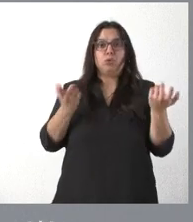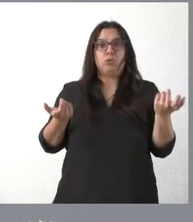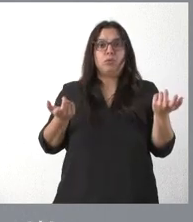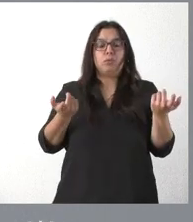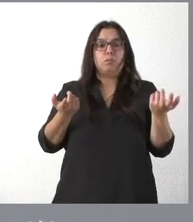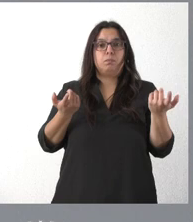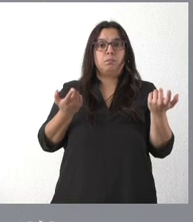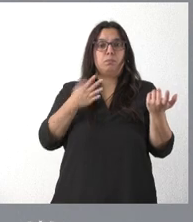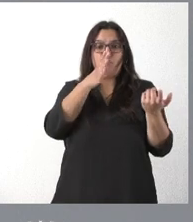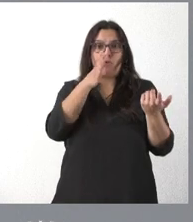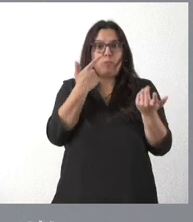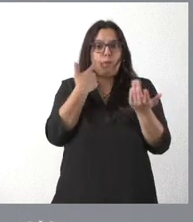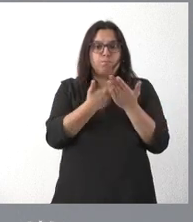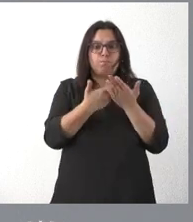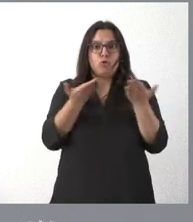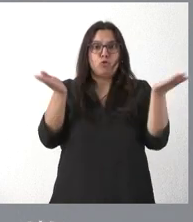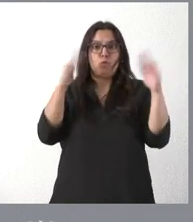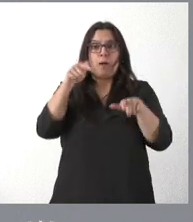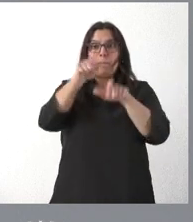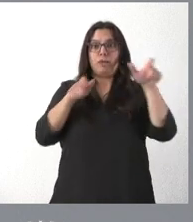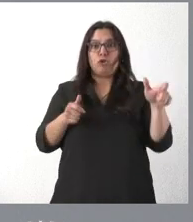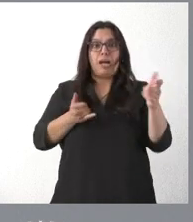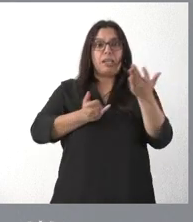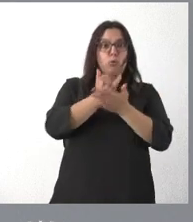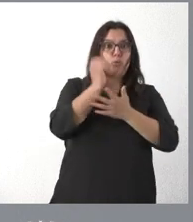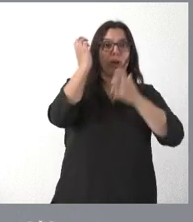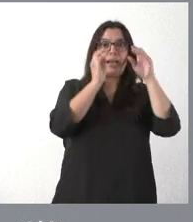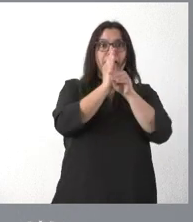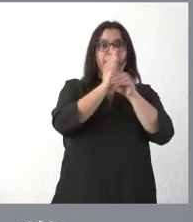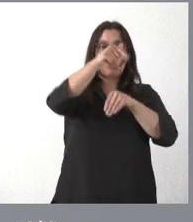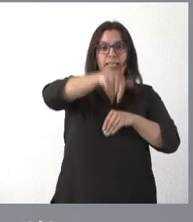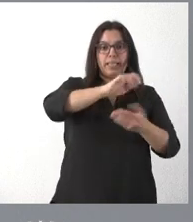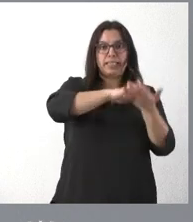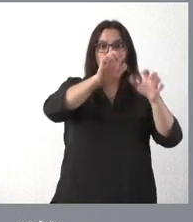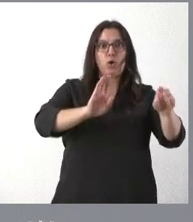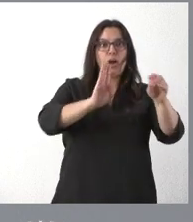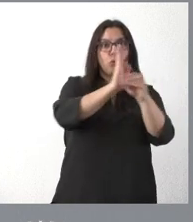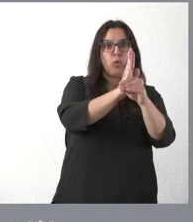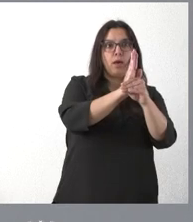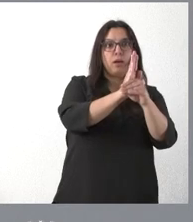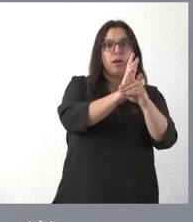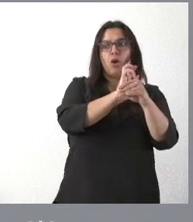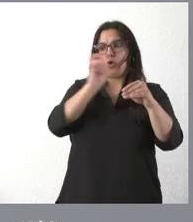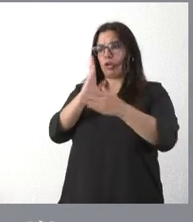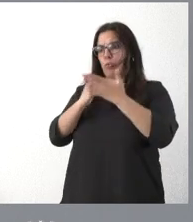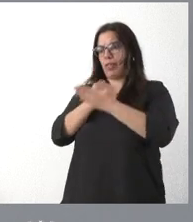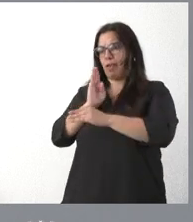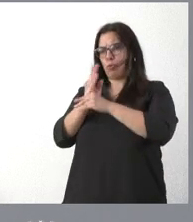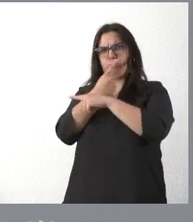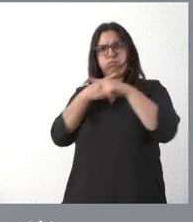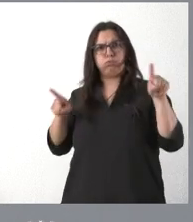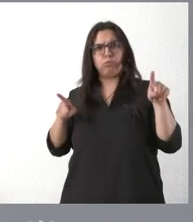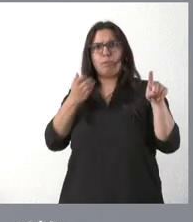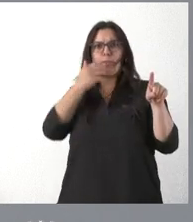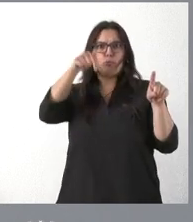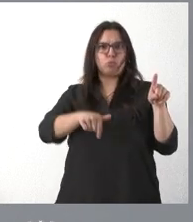que los agricultores y ganaderos de Castilla y león tuvieran una ayuda distinta de lo que tienen otras comunidades autónomas que pudieran estar al